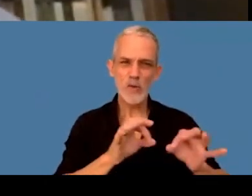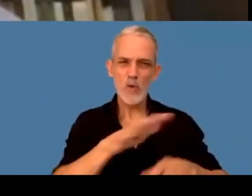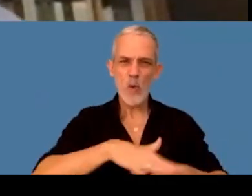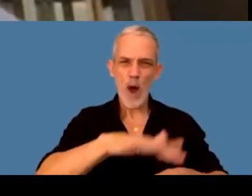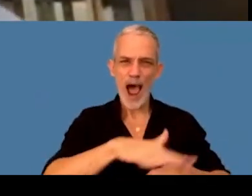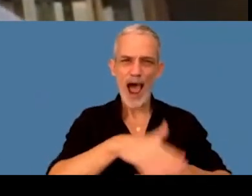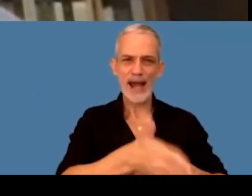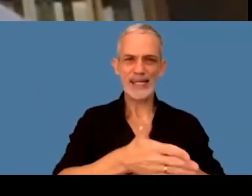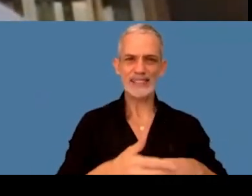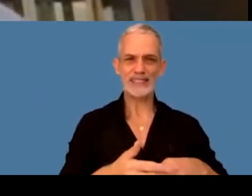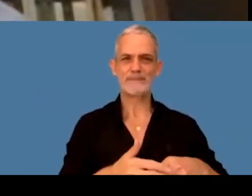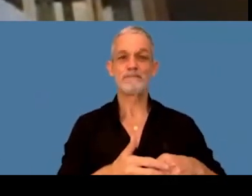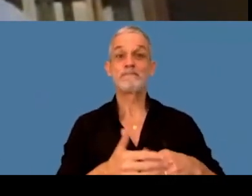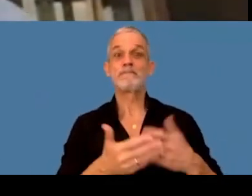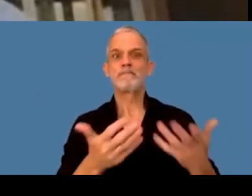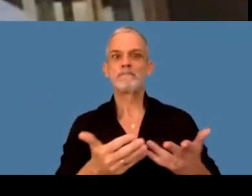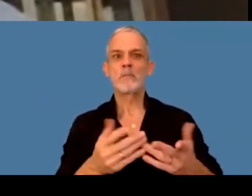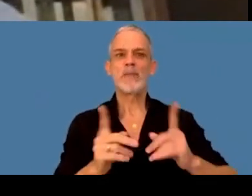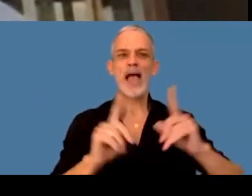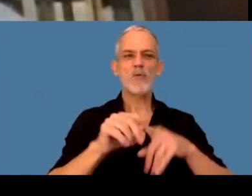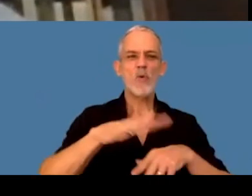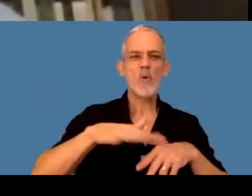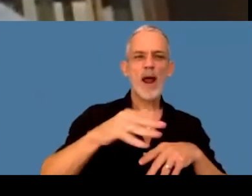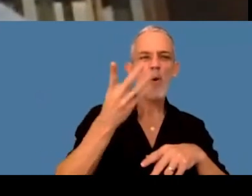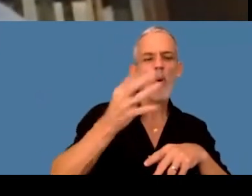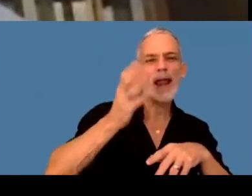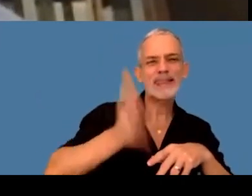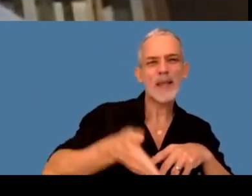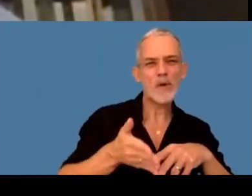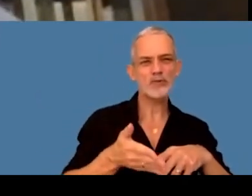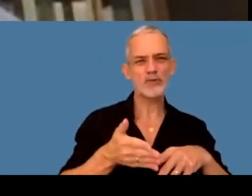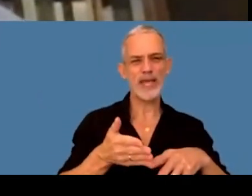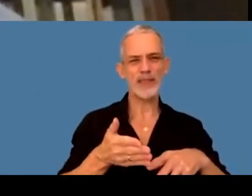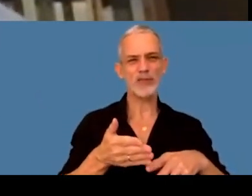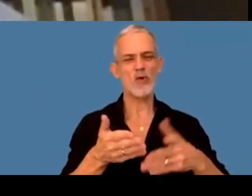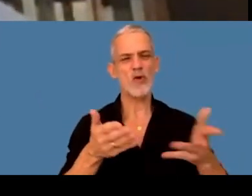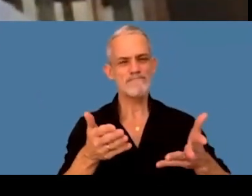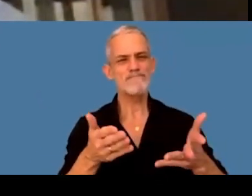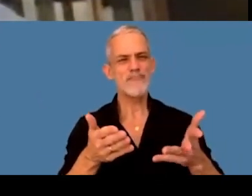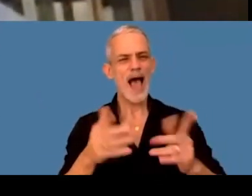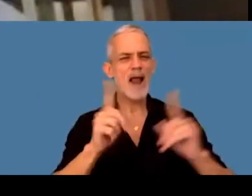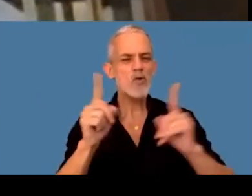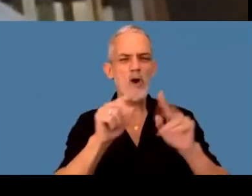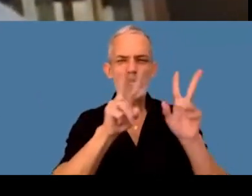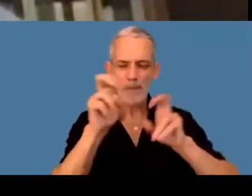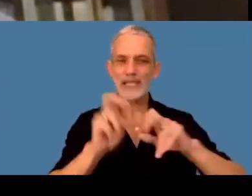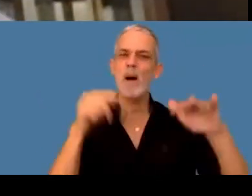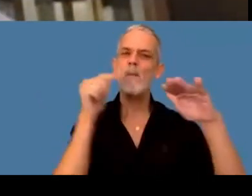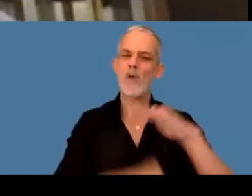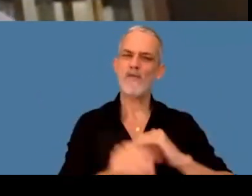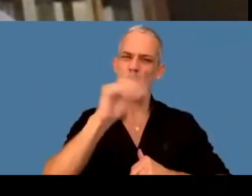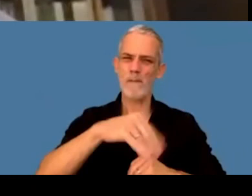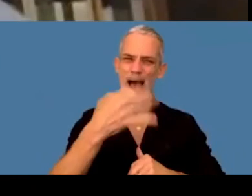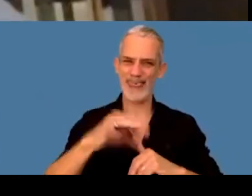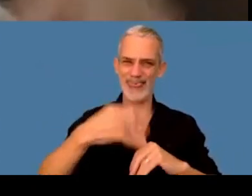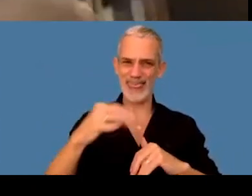tiene el 40% del trabajo no registrado, yo creo que hay algunas cuestiones que habría que profundizar, ampliar y